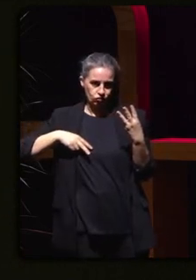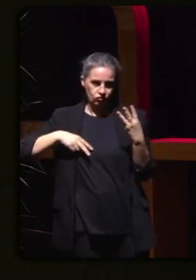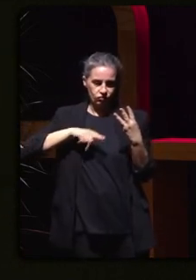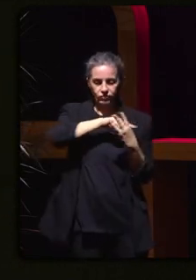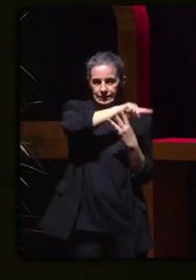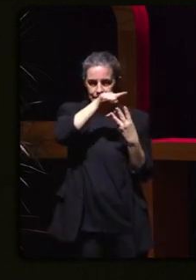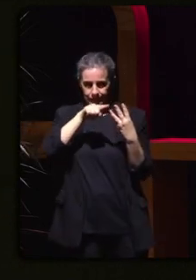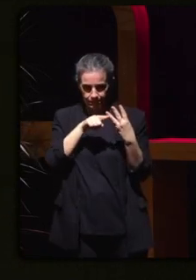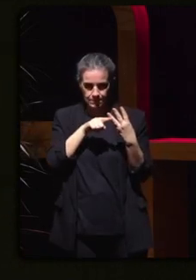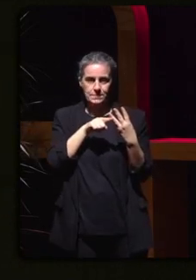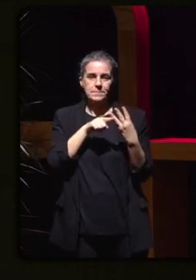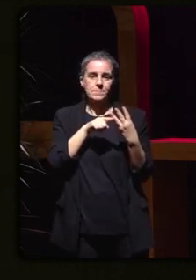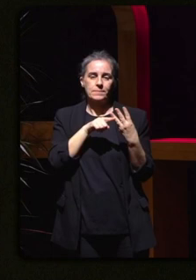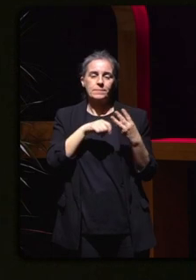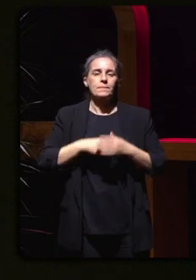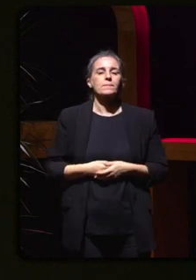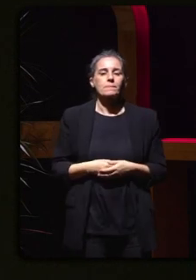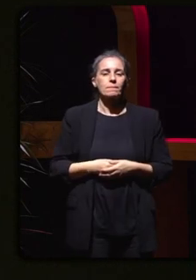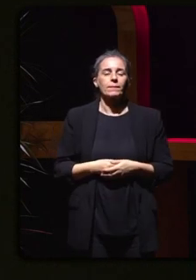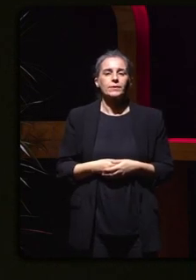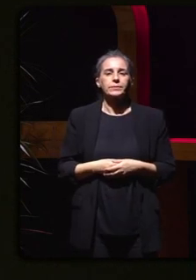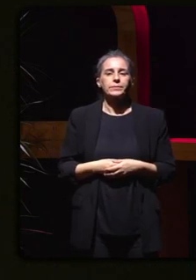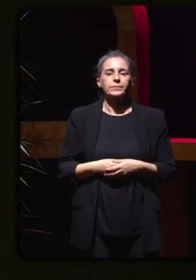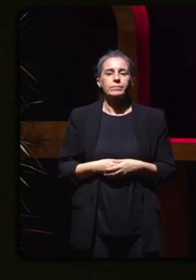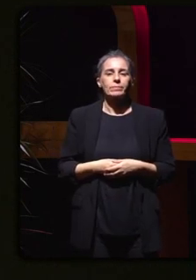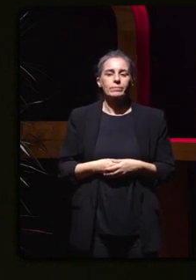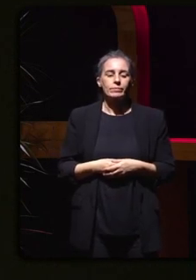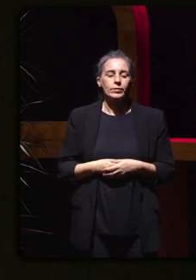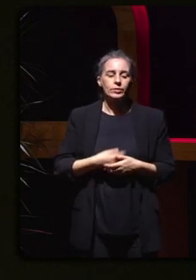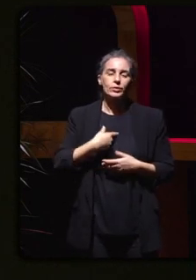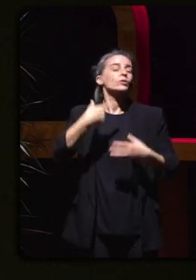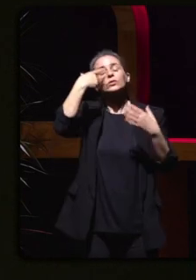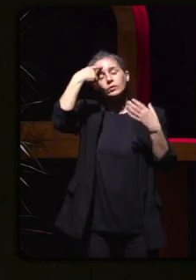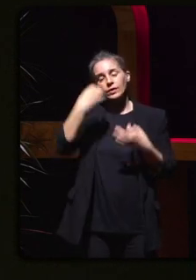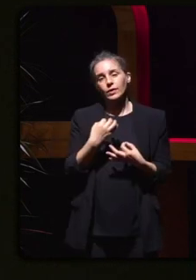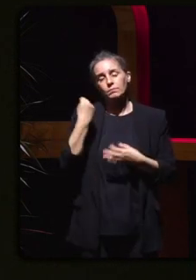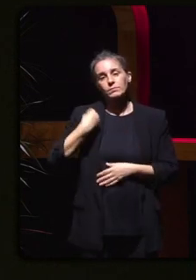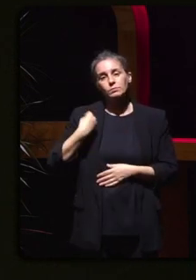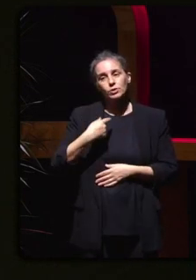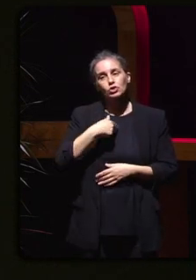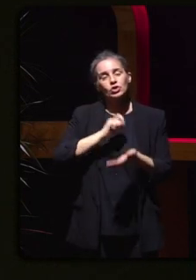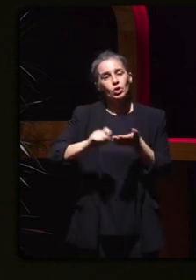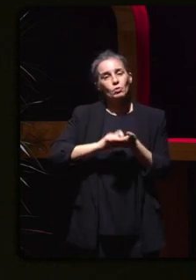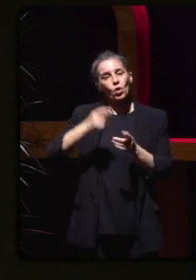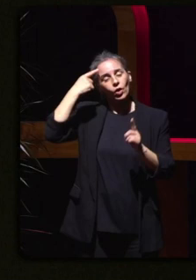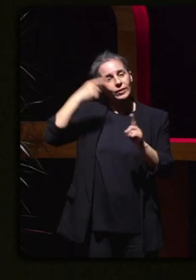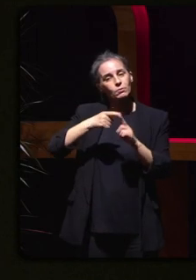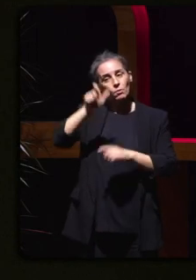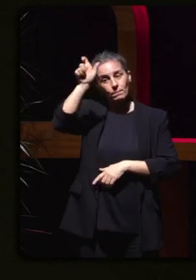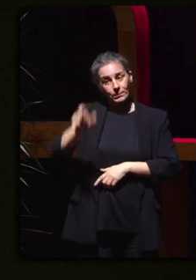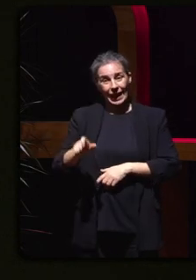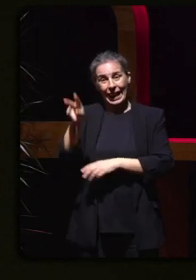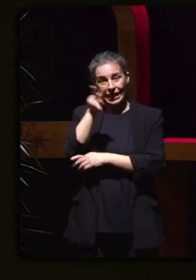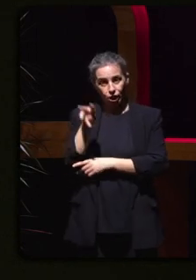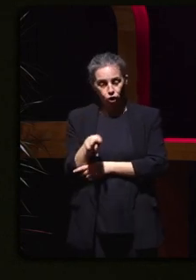universo opinar sobre lo que vemos creo que evidentemente escribo para un lector escribo